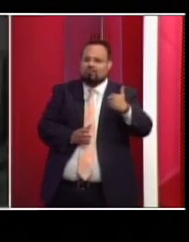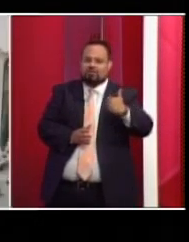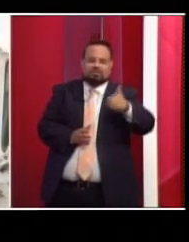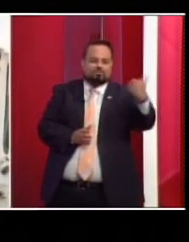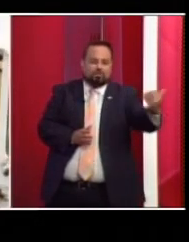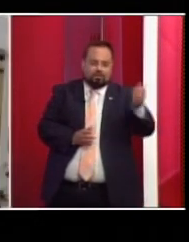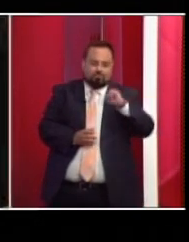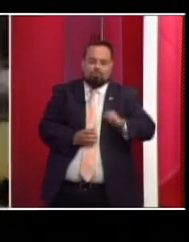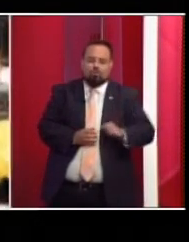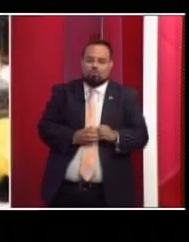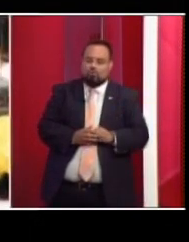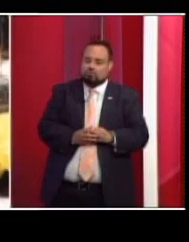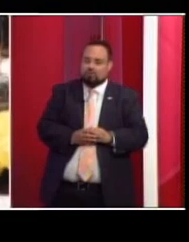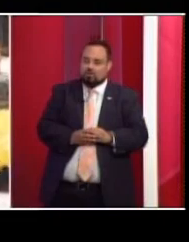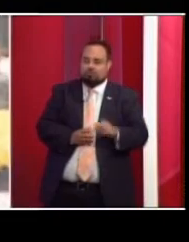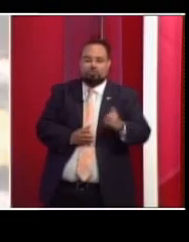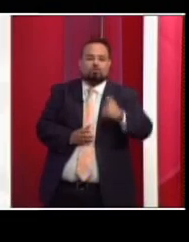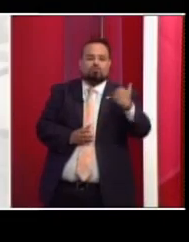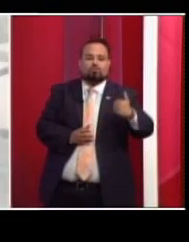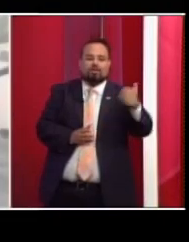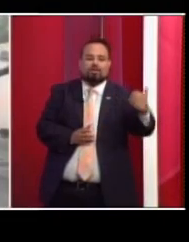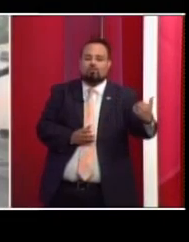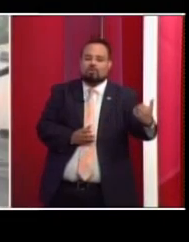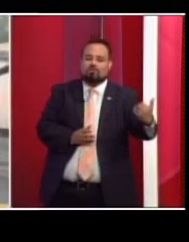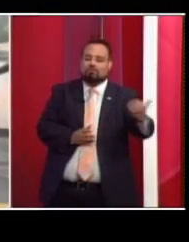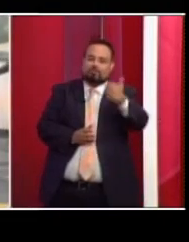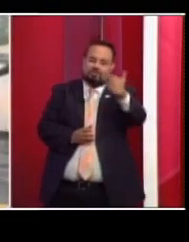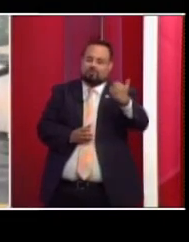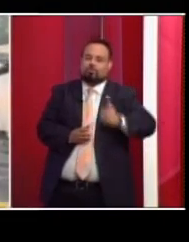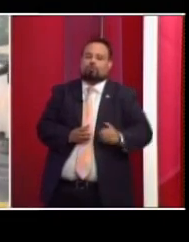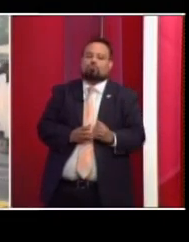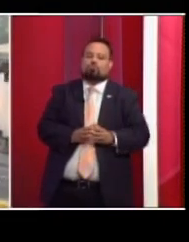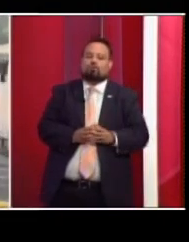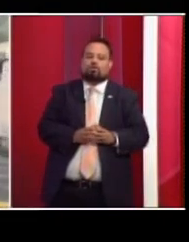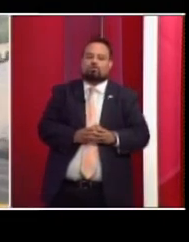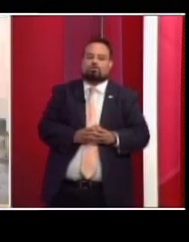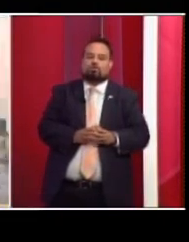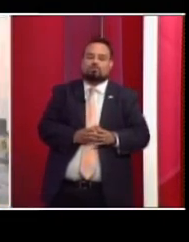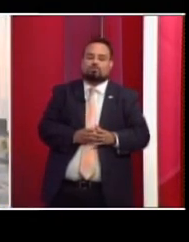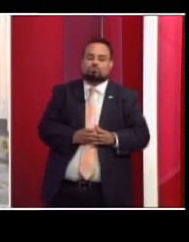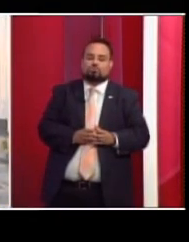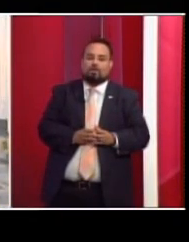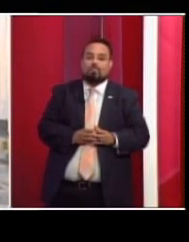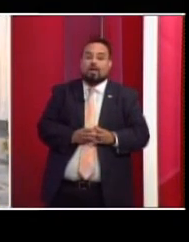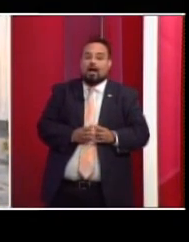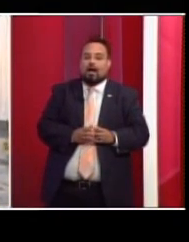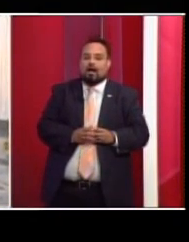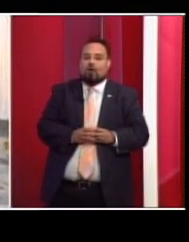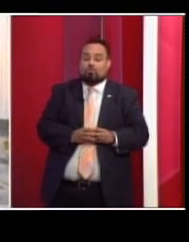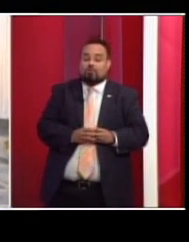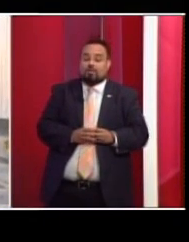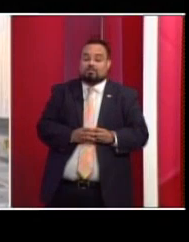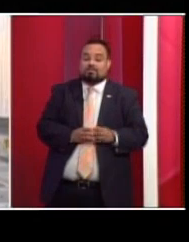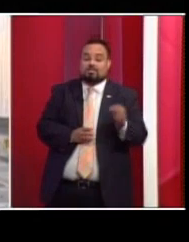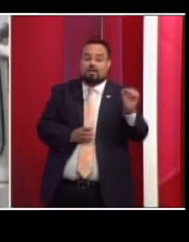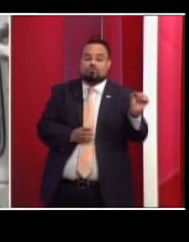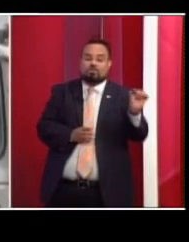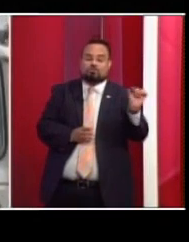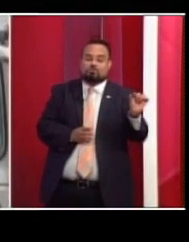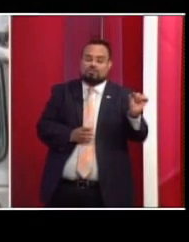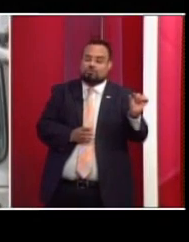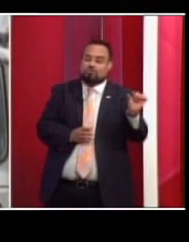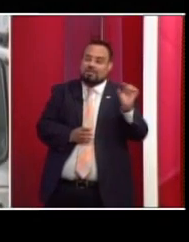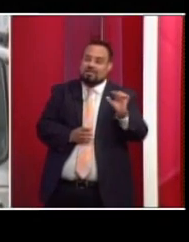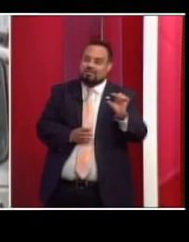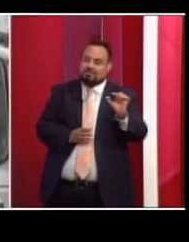a lograr infiltrarse por ejemplo con los pilotos como no van a lograr infiltrarse por ejemplo con los recolectores de basura ahora bien si ya hay